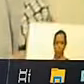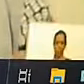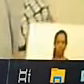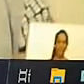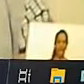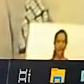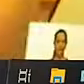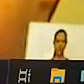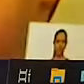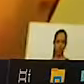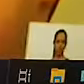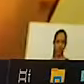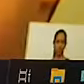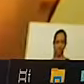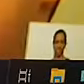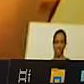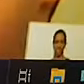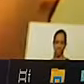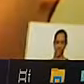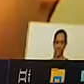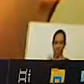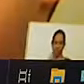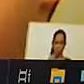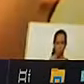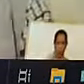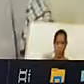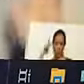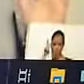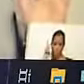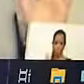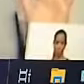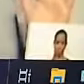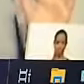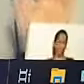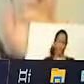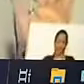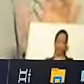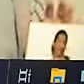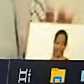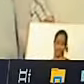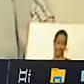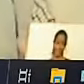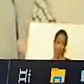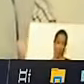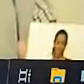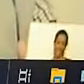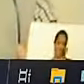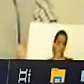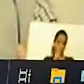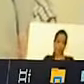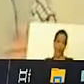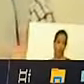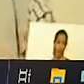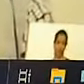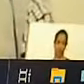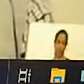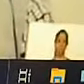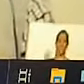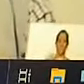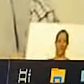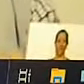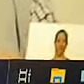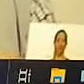¿verdad? De Pimpinela en vivo. Cosa chimpísima, ¿no? Además de eso, una falta